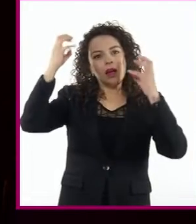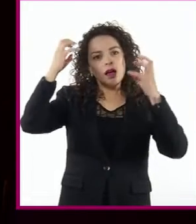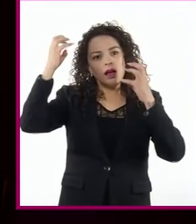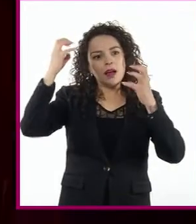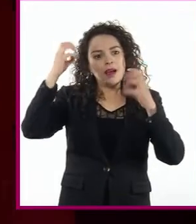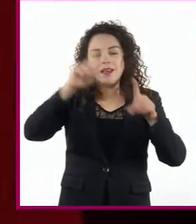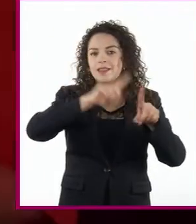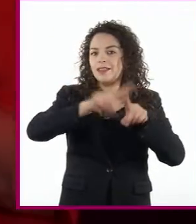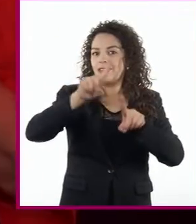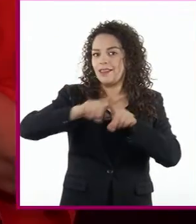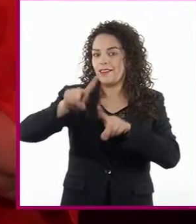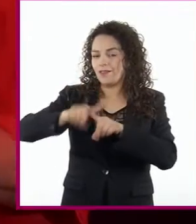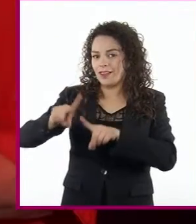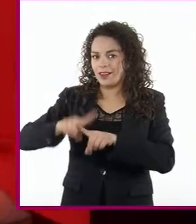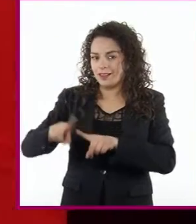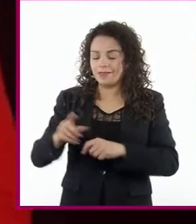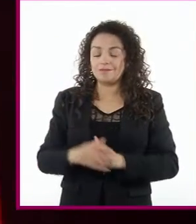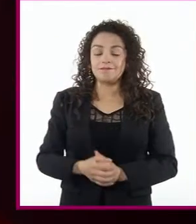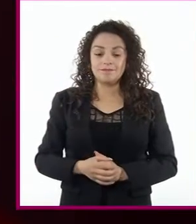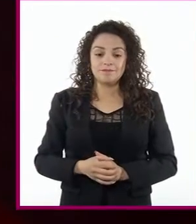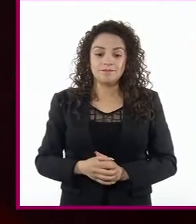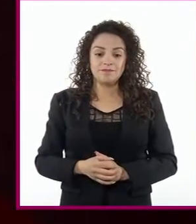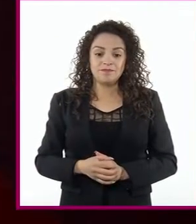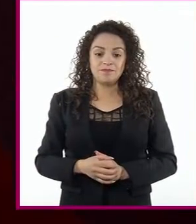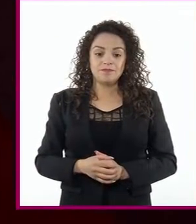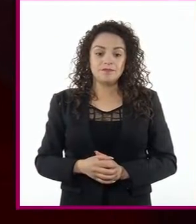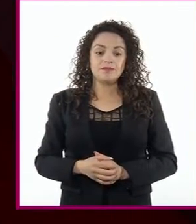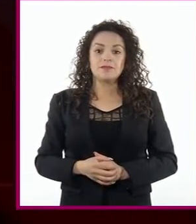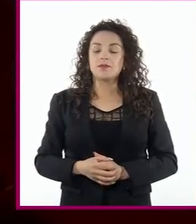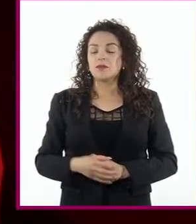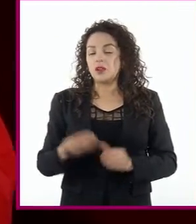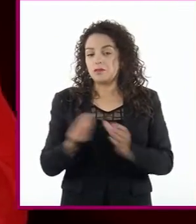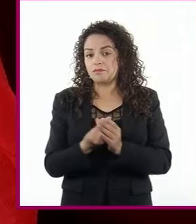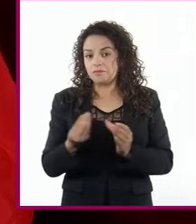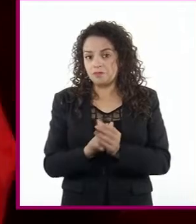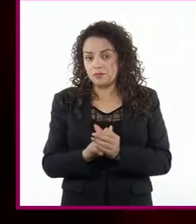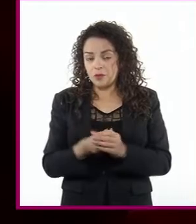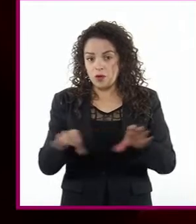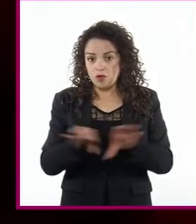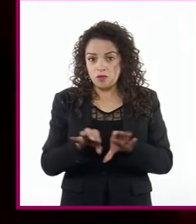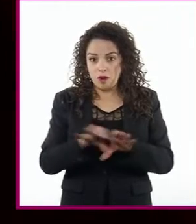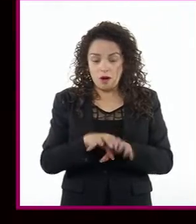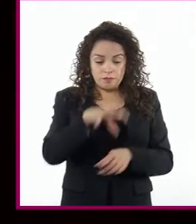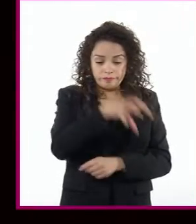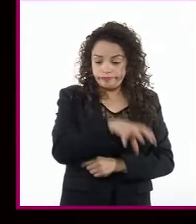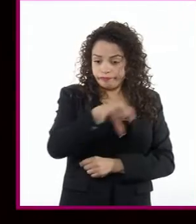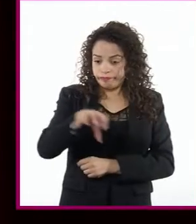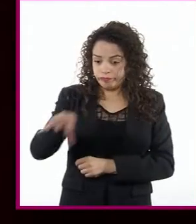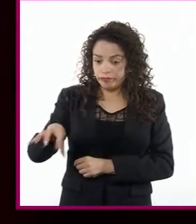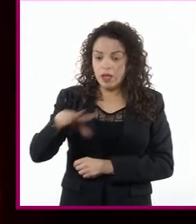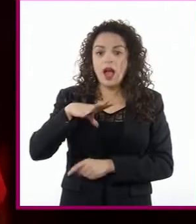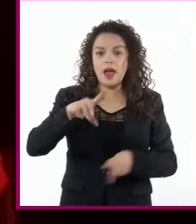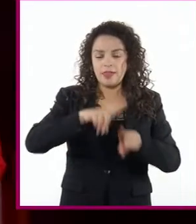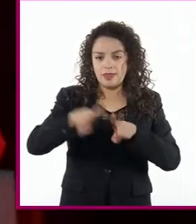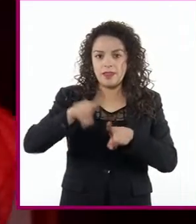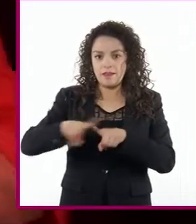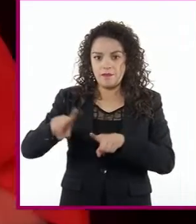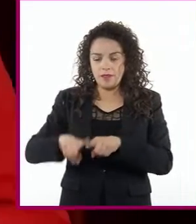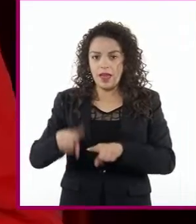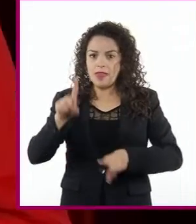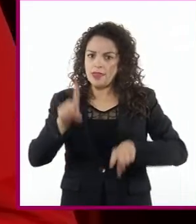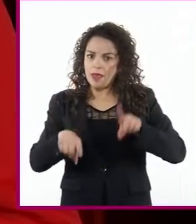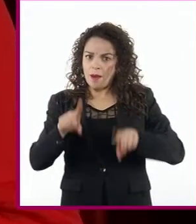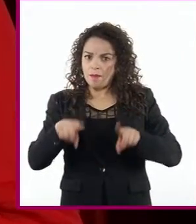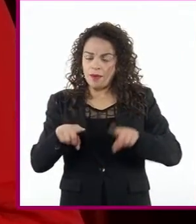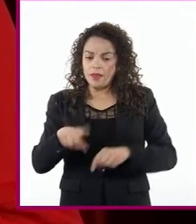distinta índole. Hay variados elementos para clasificar las obras y de acuerdo con dicha clasificación se pueden